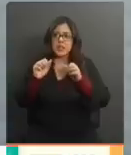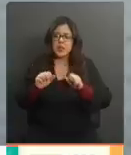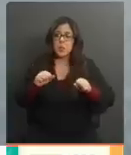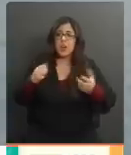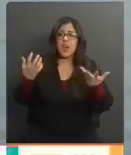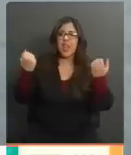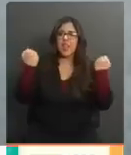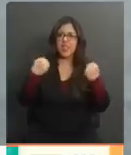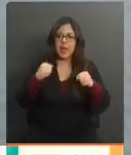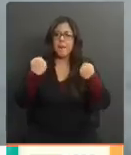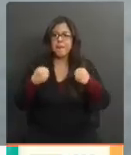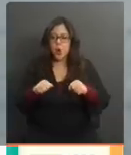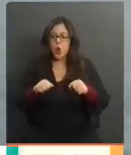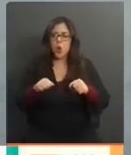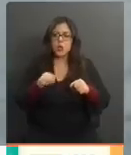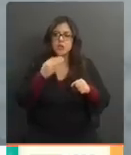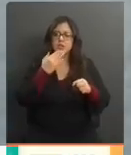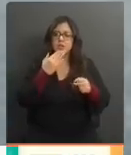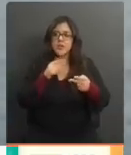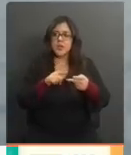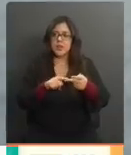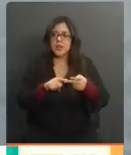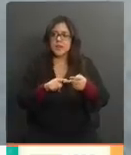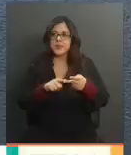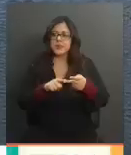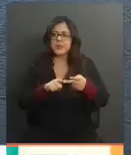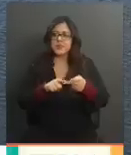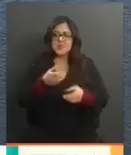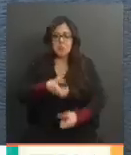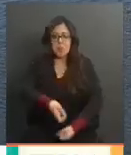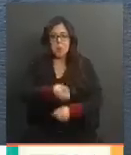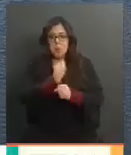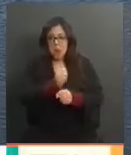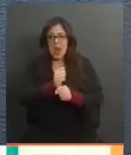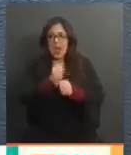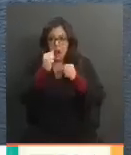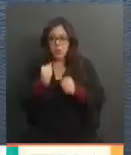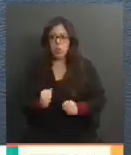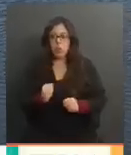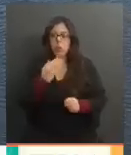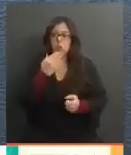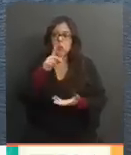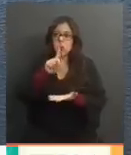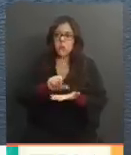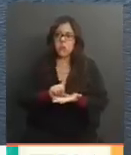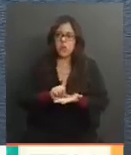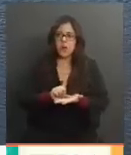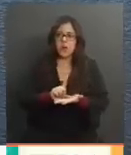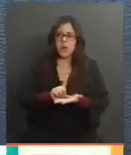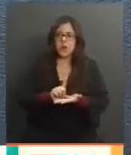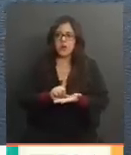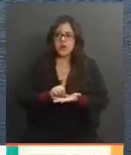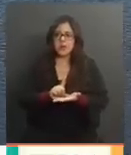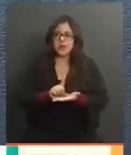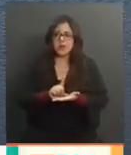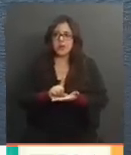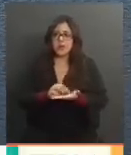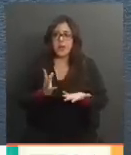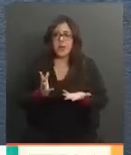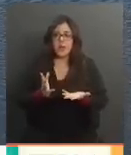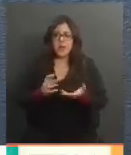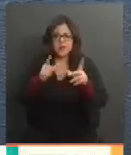puede practicar pesca. Un lugar que es muy poco